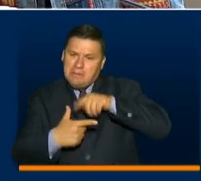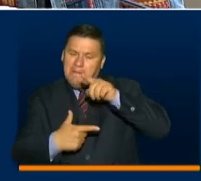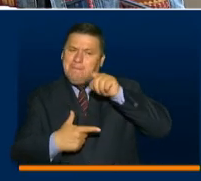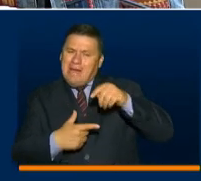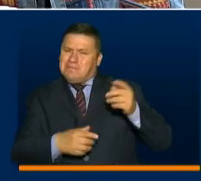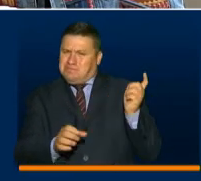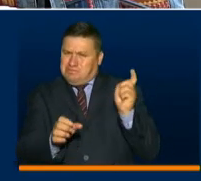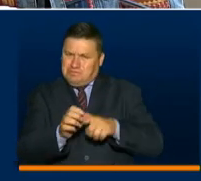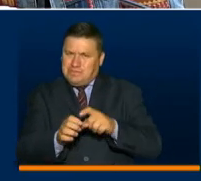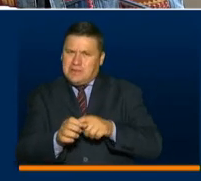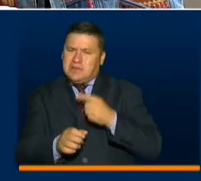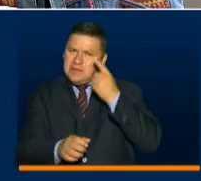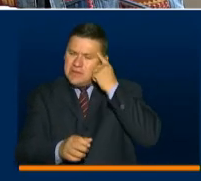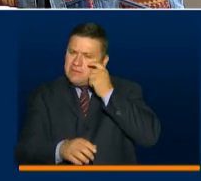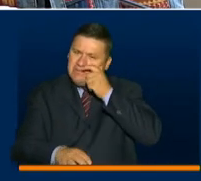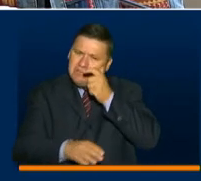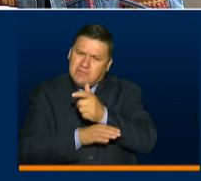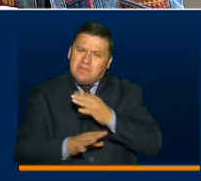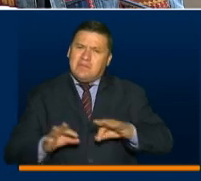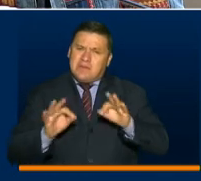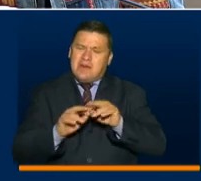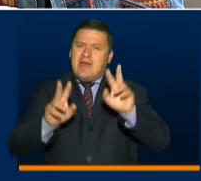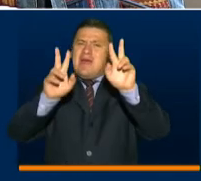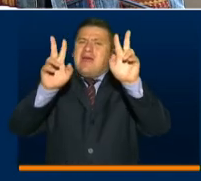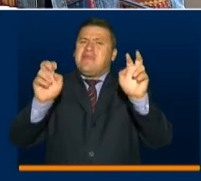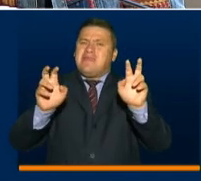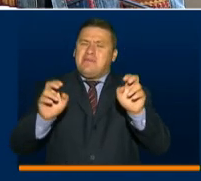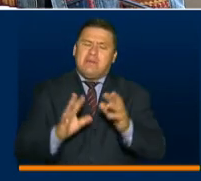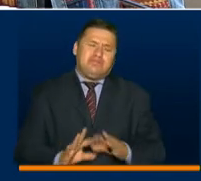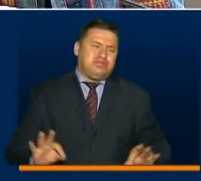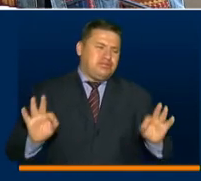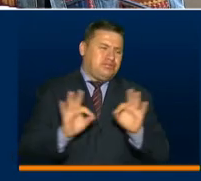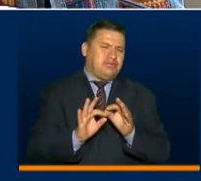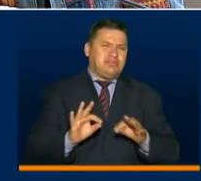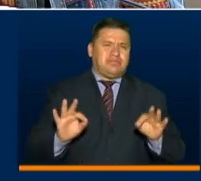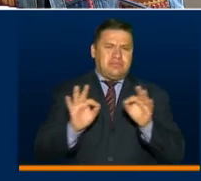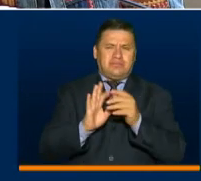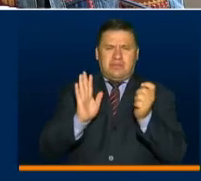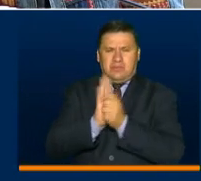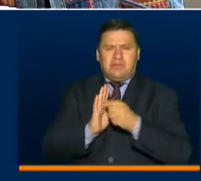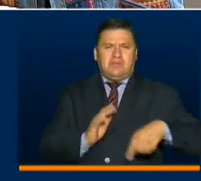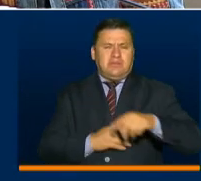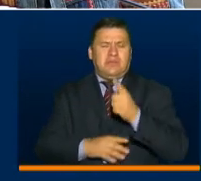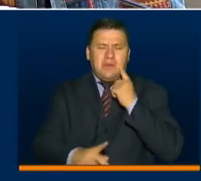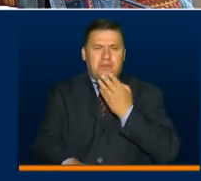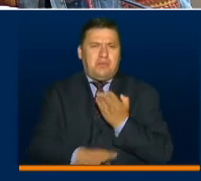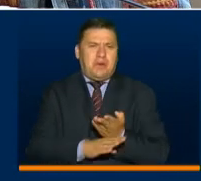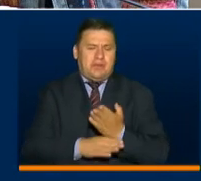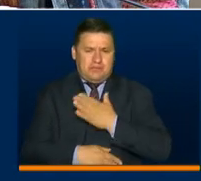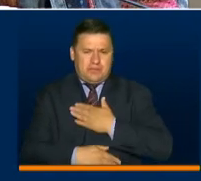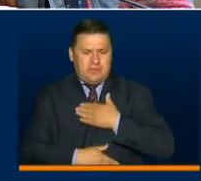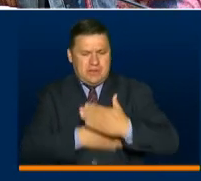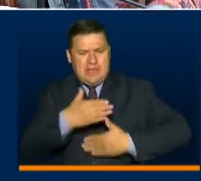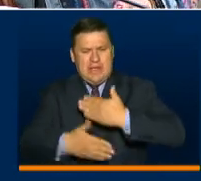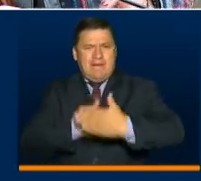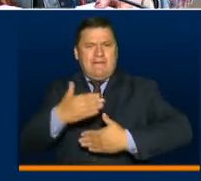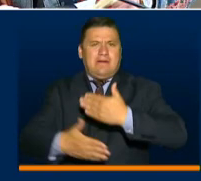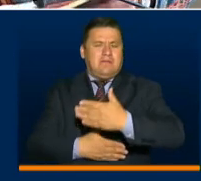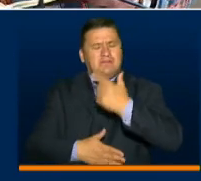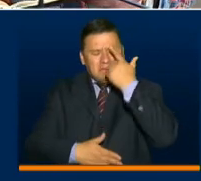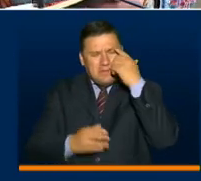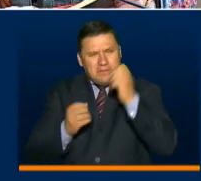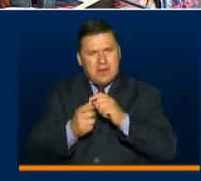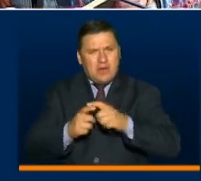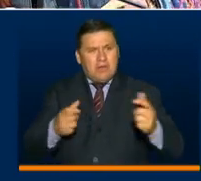acompaña ahora con la red de mentorías. Estos temas que son tan importantes y que tienen que ver con el propósito nuestro de avanzar a